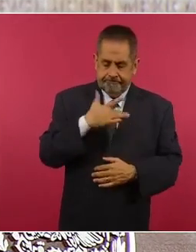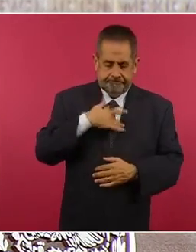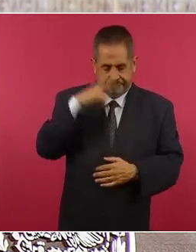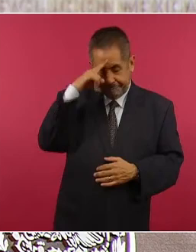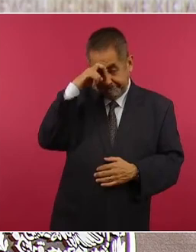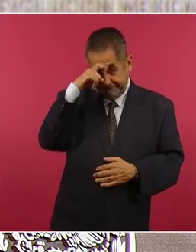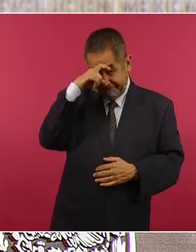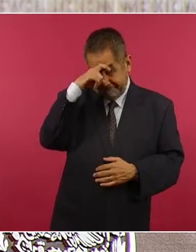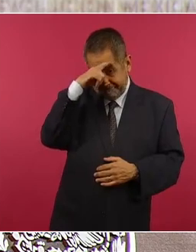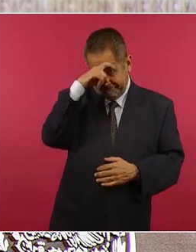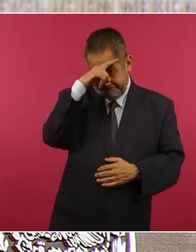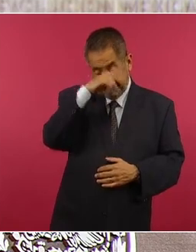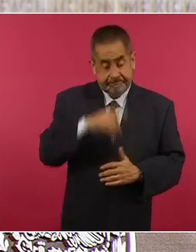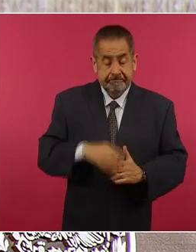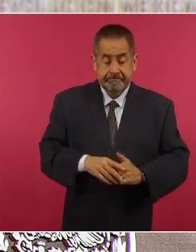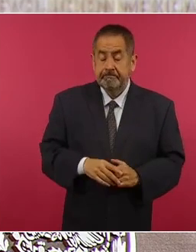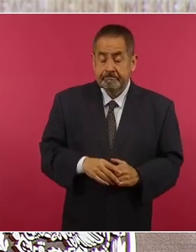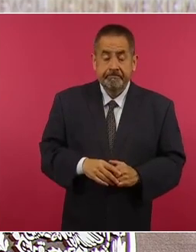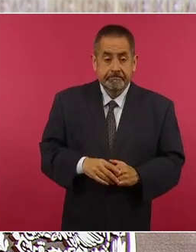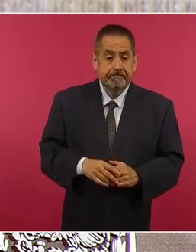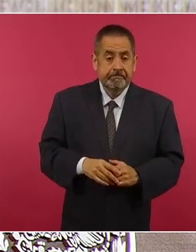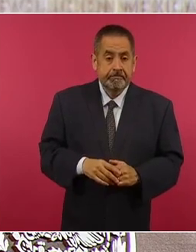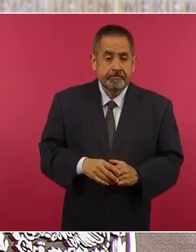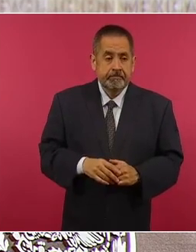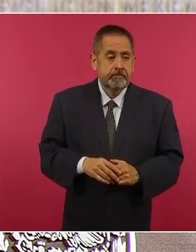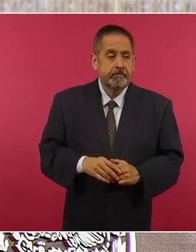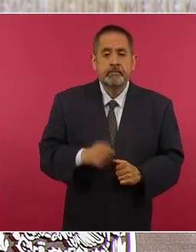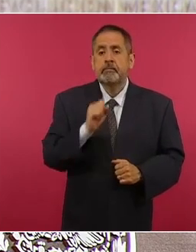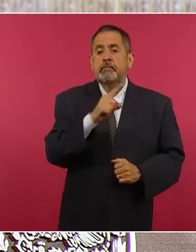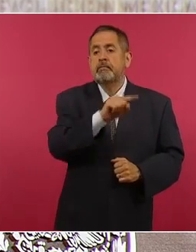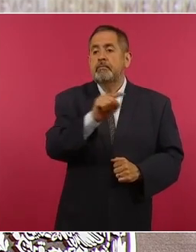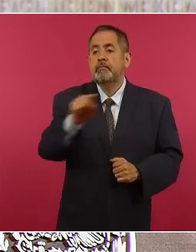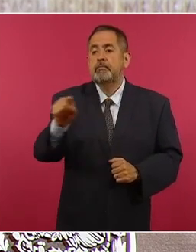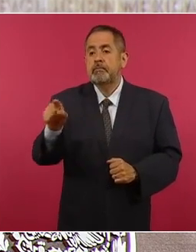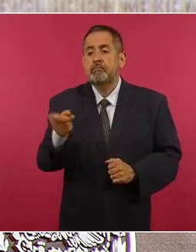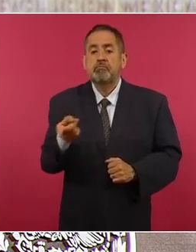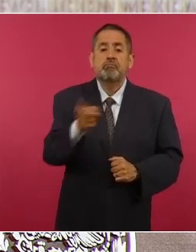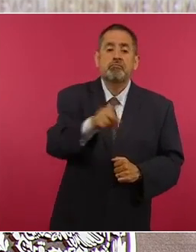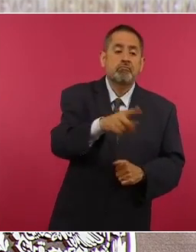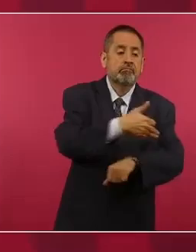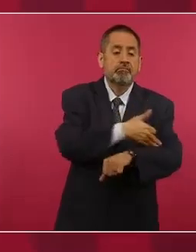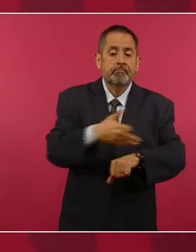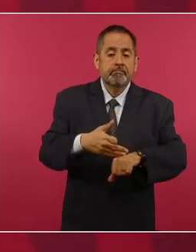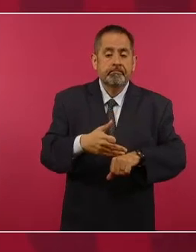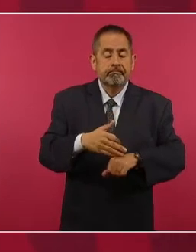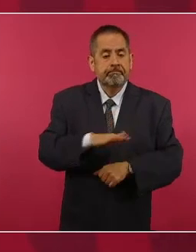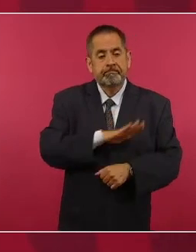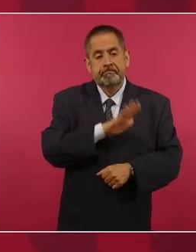más para quienes perdieron seres queridos,